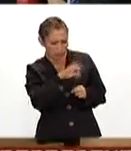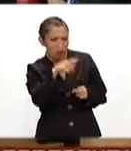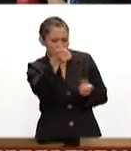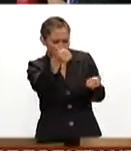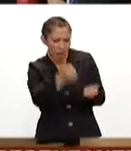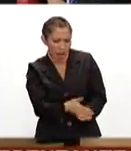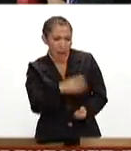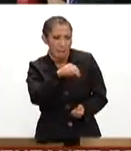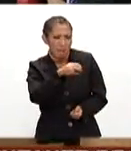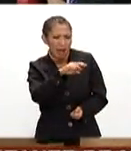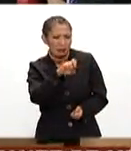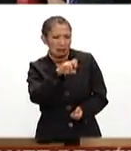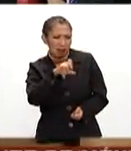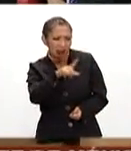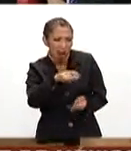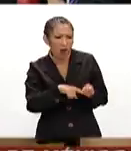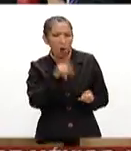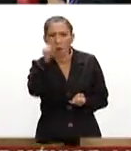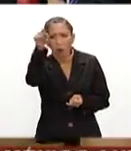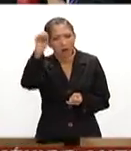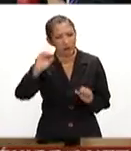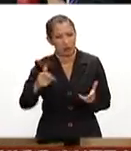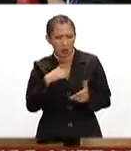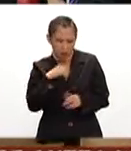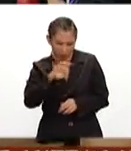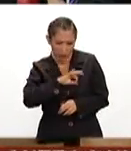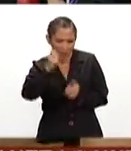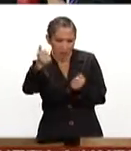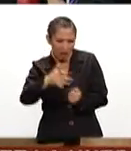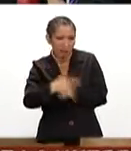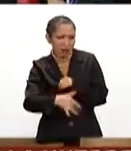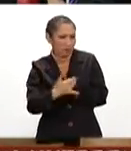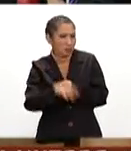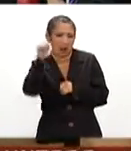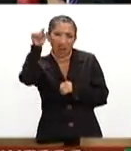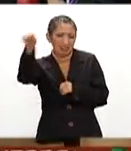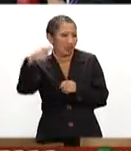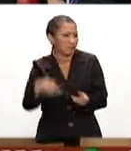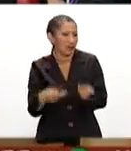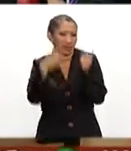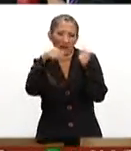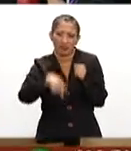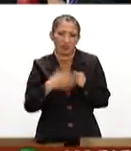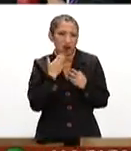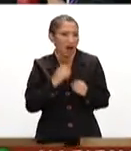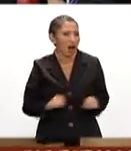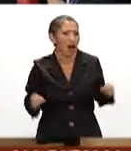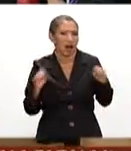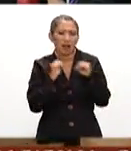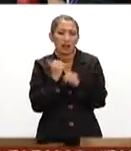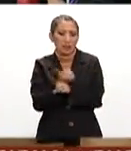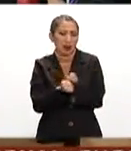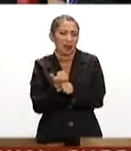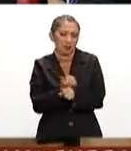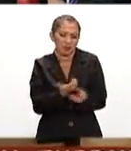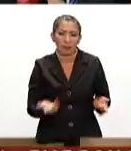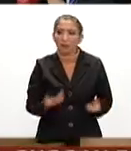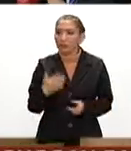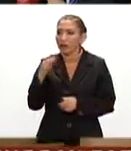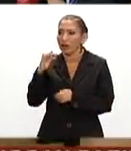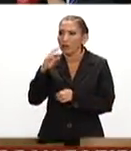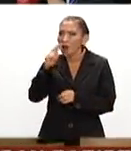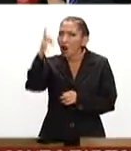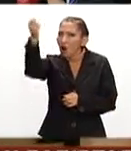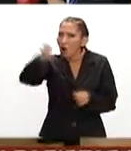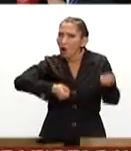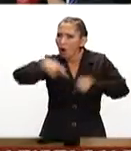encargo un mezcal. O si vas a ir a Chiapas, te encargo un queso porque solo allá lo venden. El queso amarillo, ¿no? Ajá. ¿Por qué no tener todo